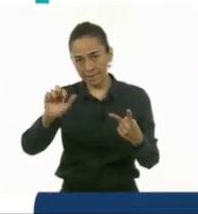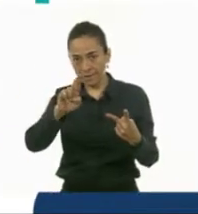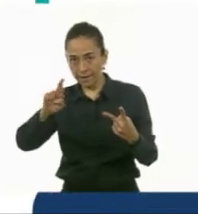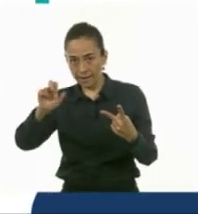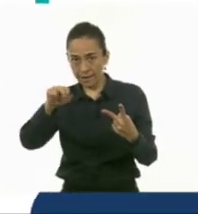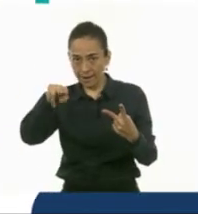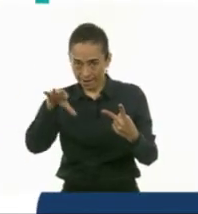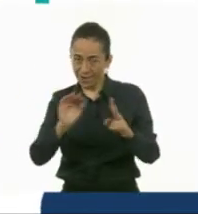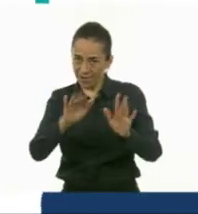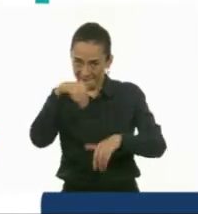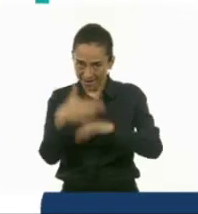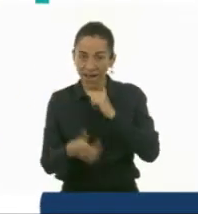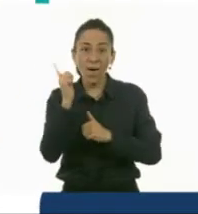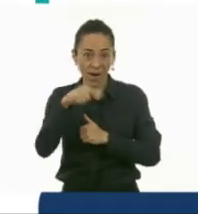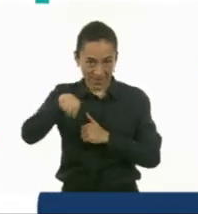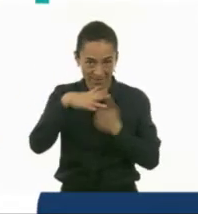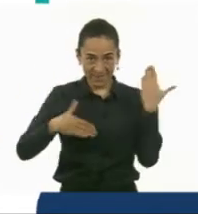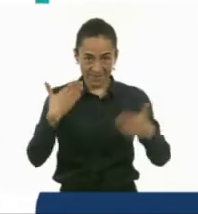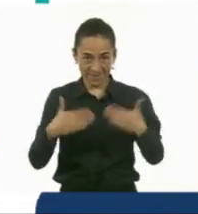A continuación, geografía.